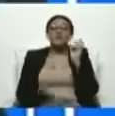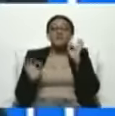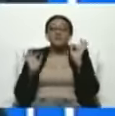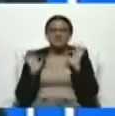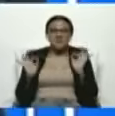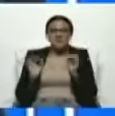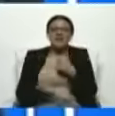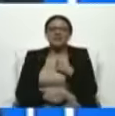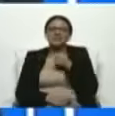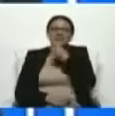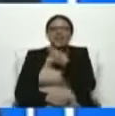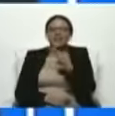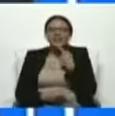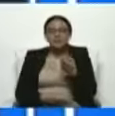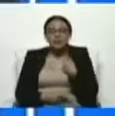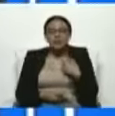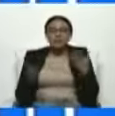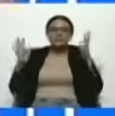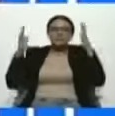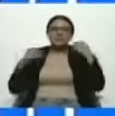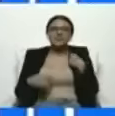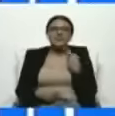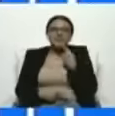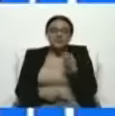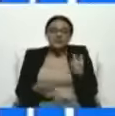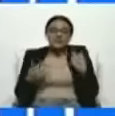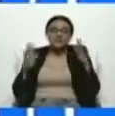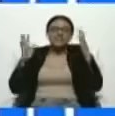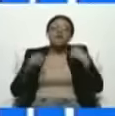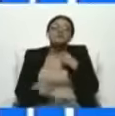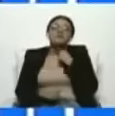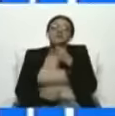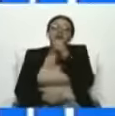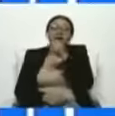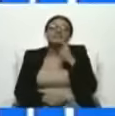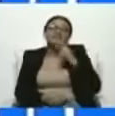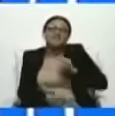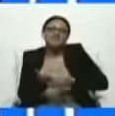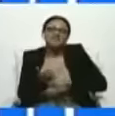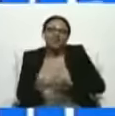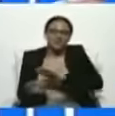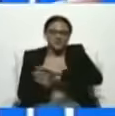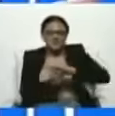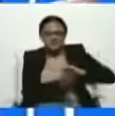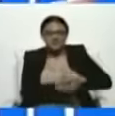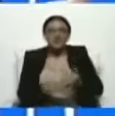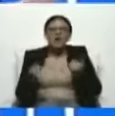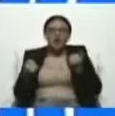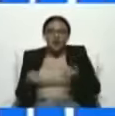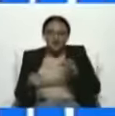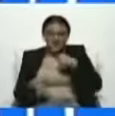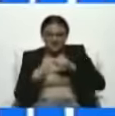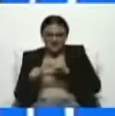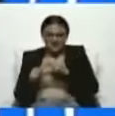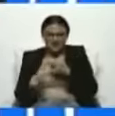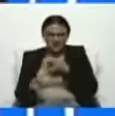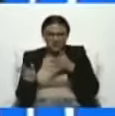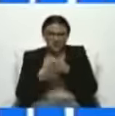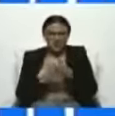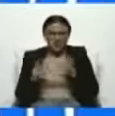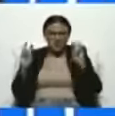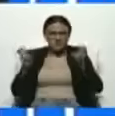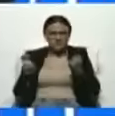Pero real. Así pasaba aquí. Así pasaba aquí. ¿No se acuerdan? Pero es que en el